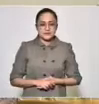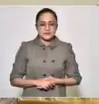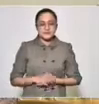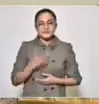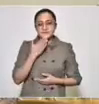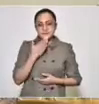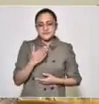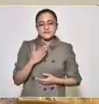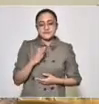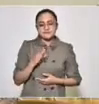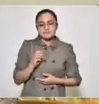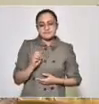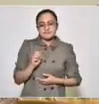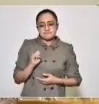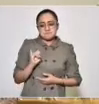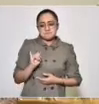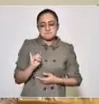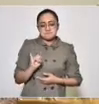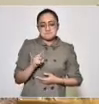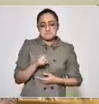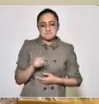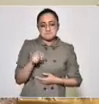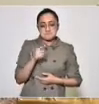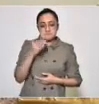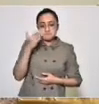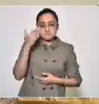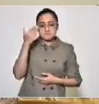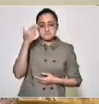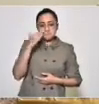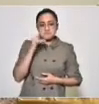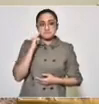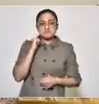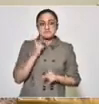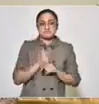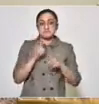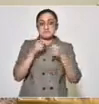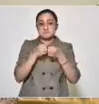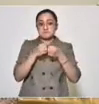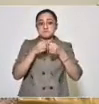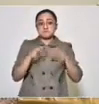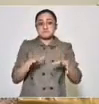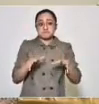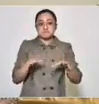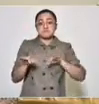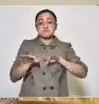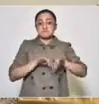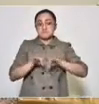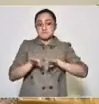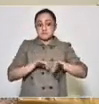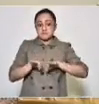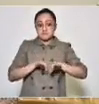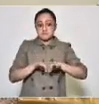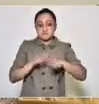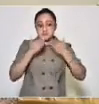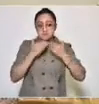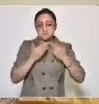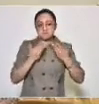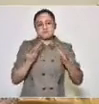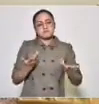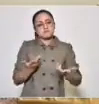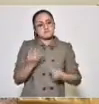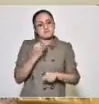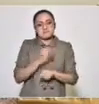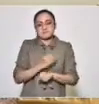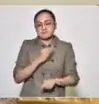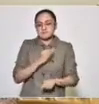¿sí? Si se pueden corroborar que fueron, se perdieron esos empleos, eso es parte de lo que